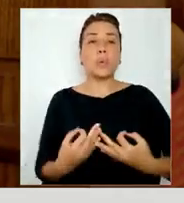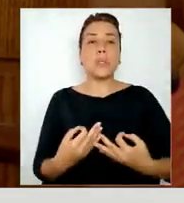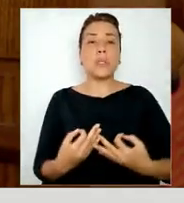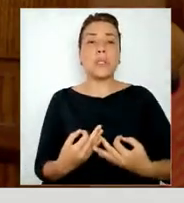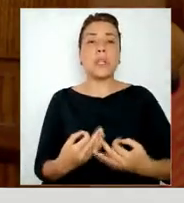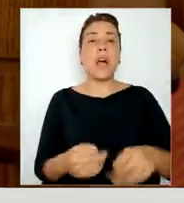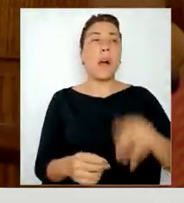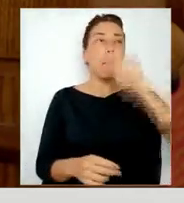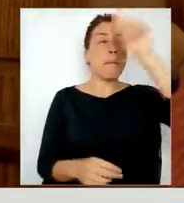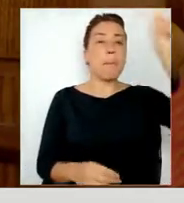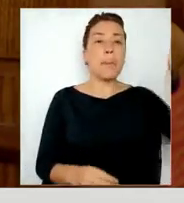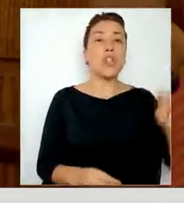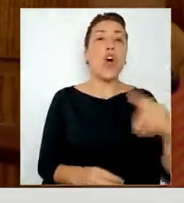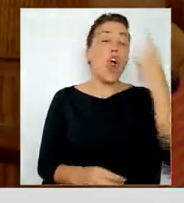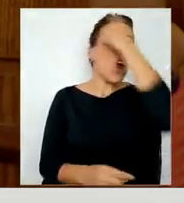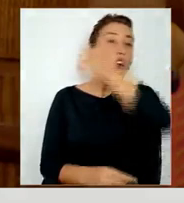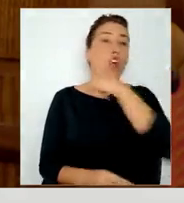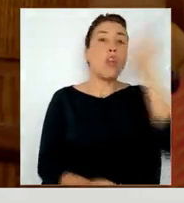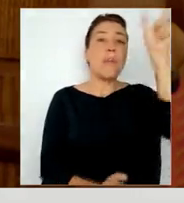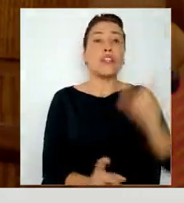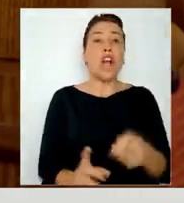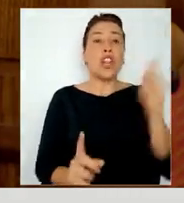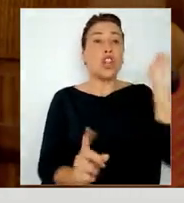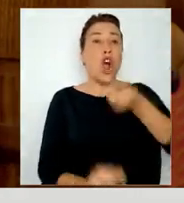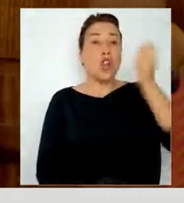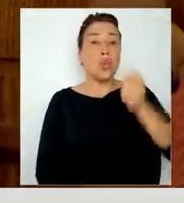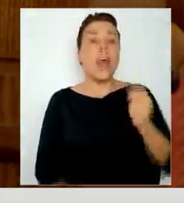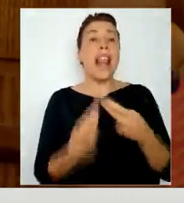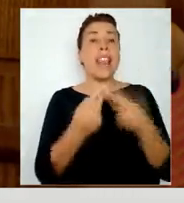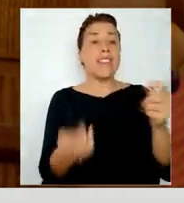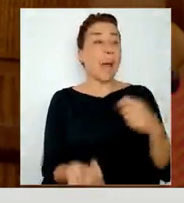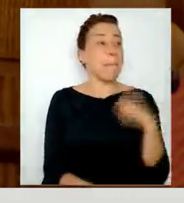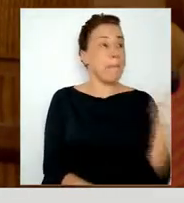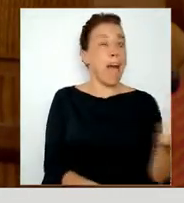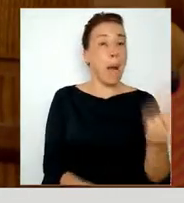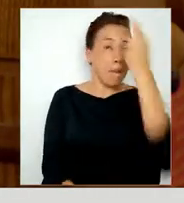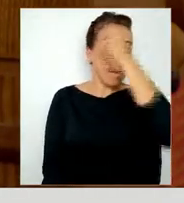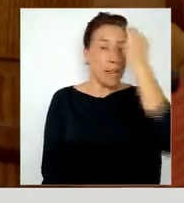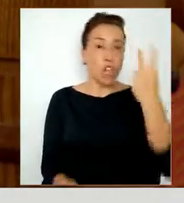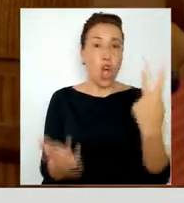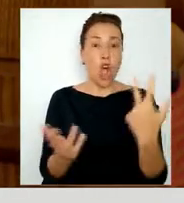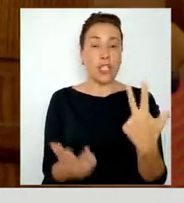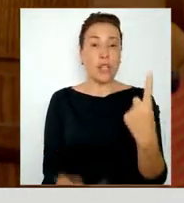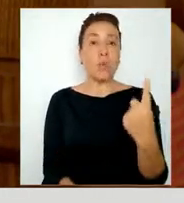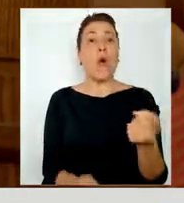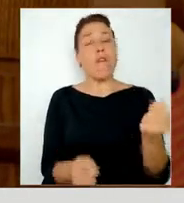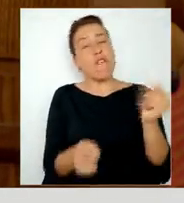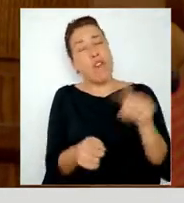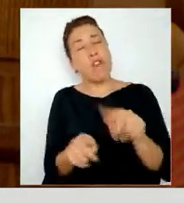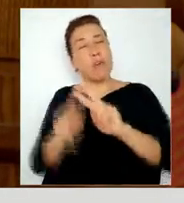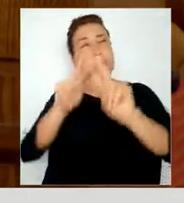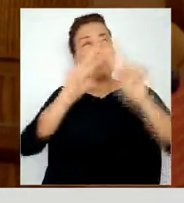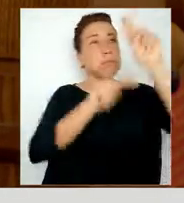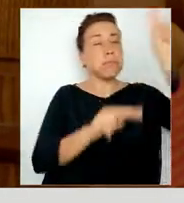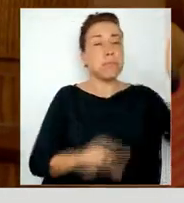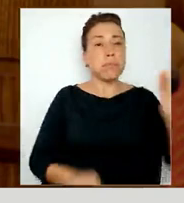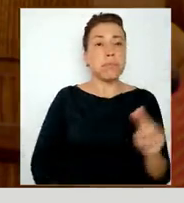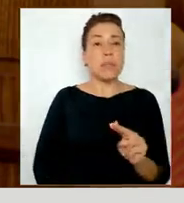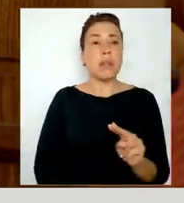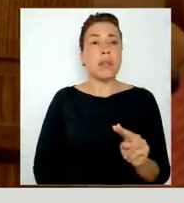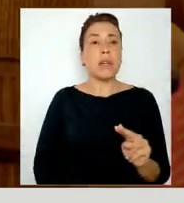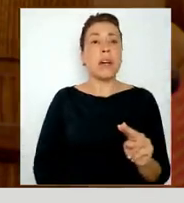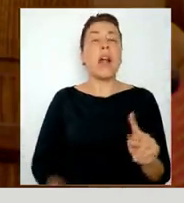y así fue como Libertad bajo fianza en marzo del año 81 fue reconstruyendo con su arte las imágenes retenidas